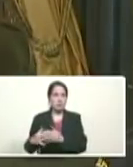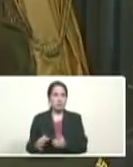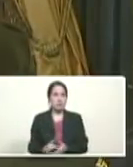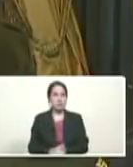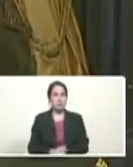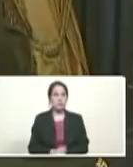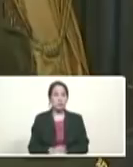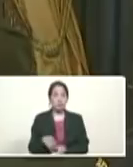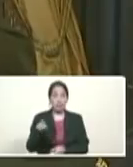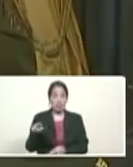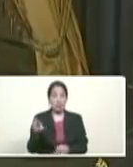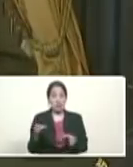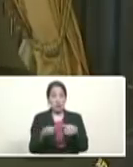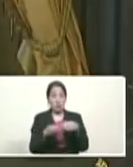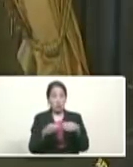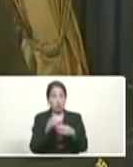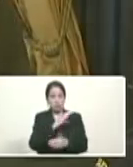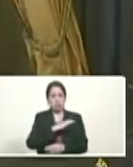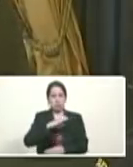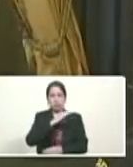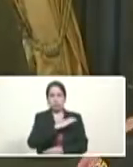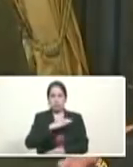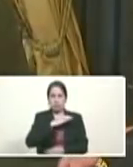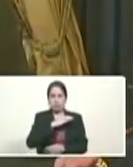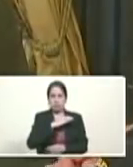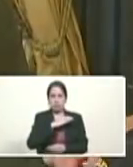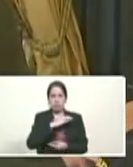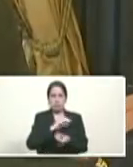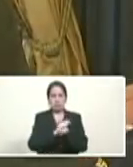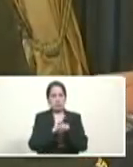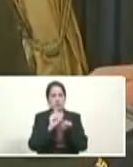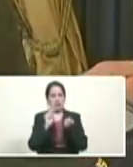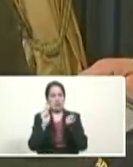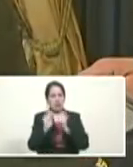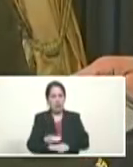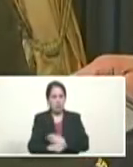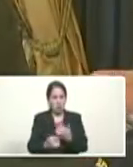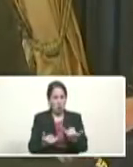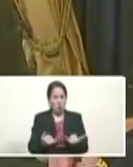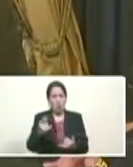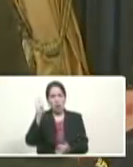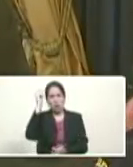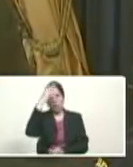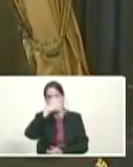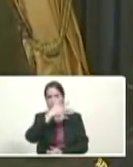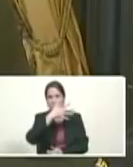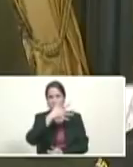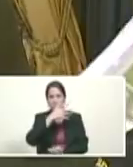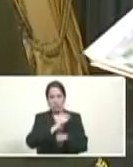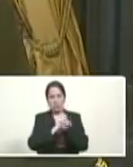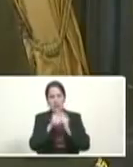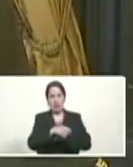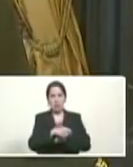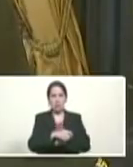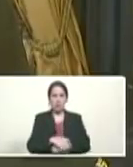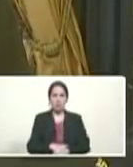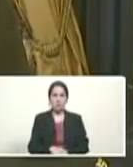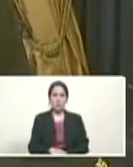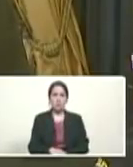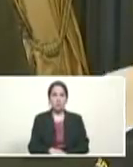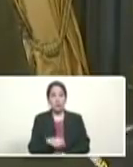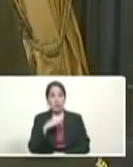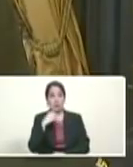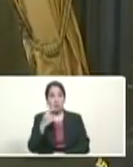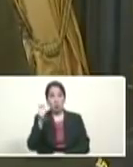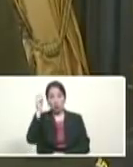este comando fue re formateado durante el gobierno de donald trump dijo donald